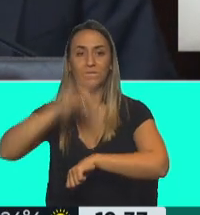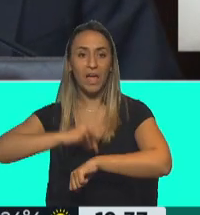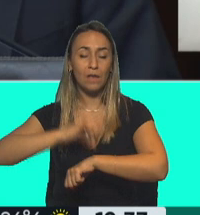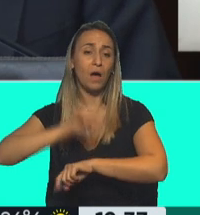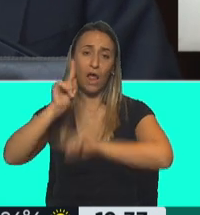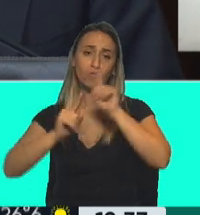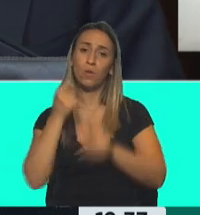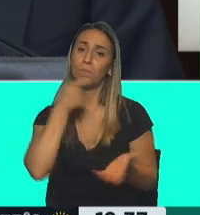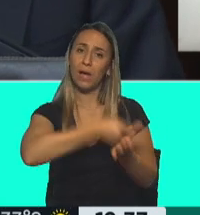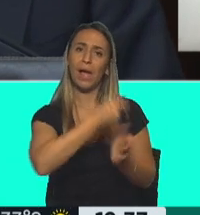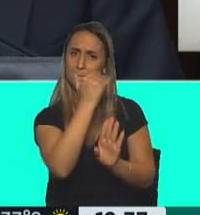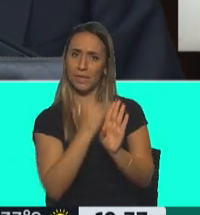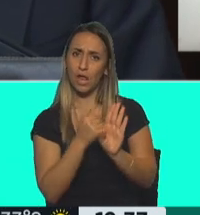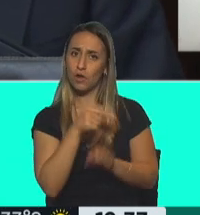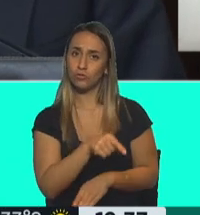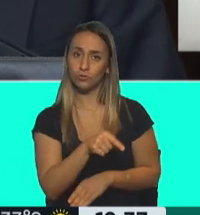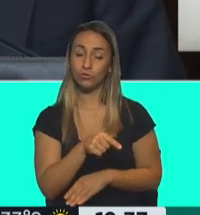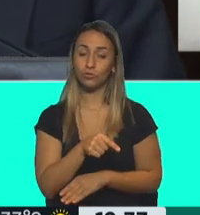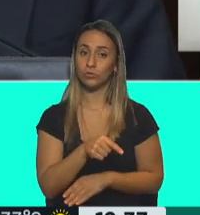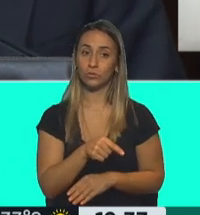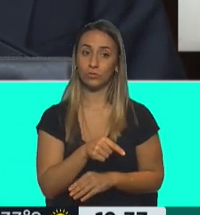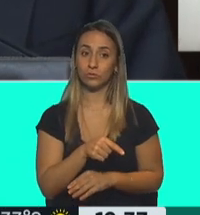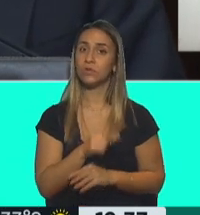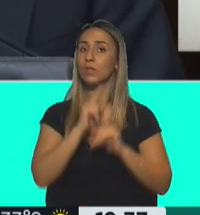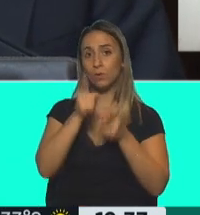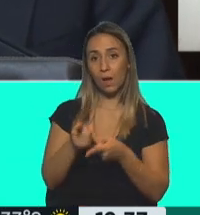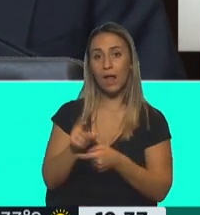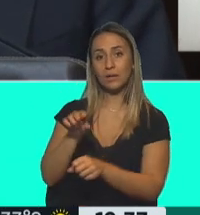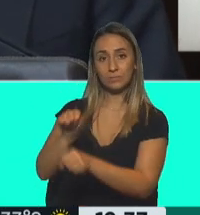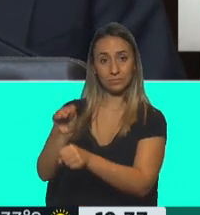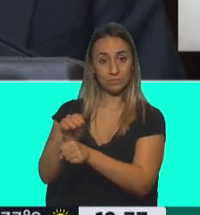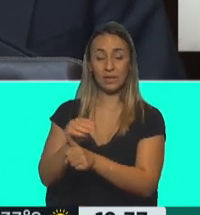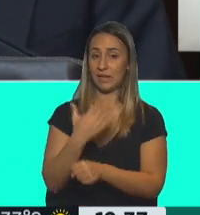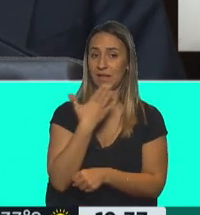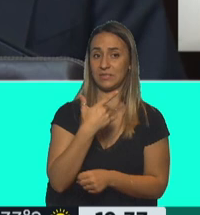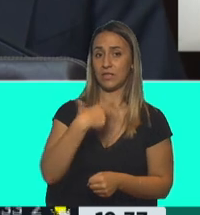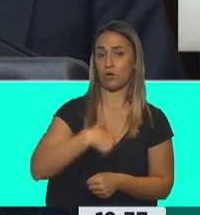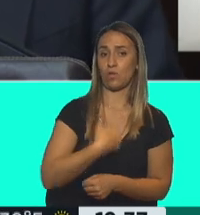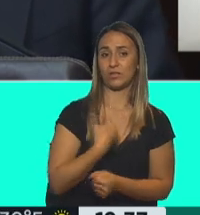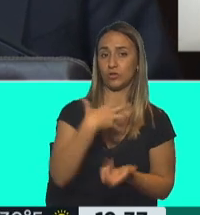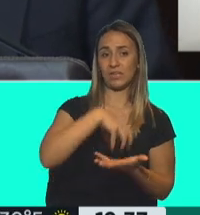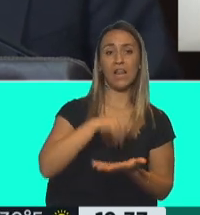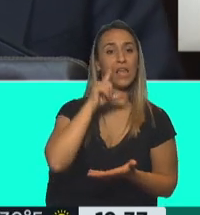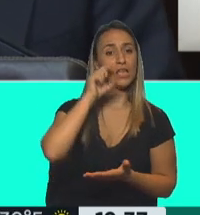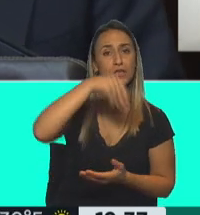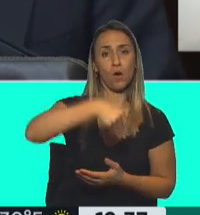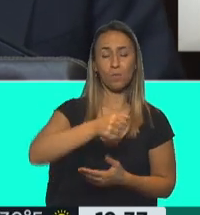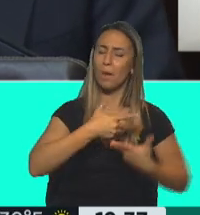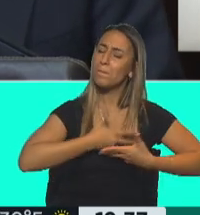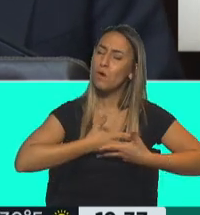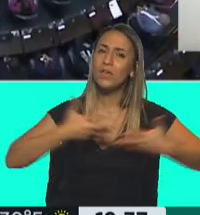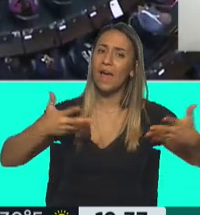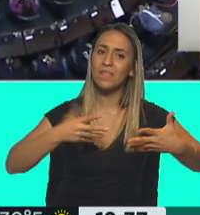aportan menos dinero son sostenidas económicamente por la solidaridad. La obra social del IOMA es una obra social muy grande,